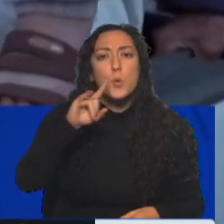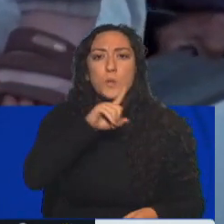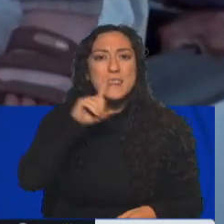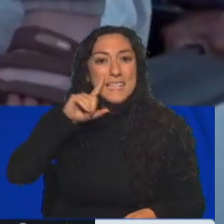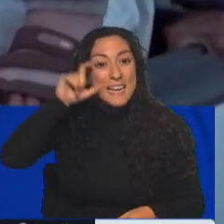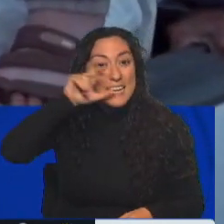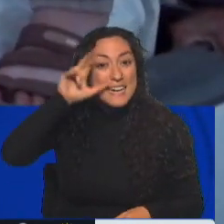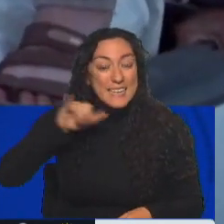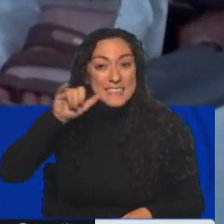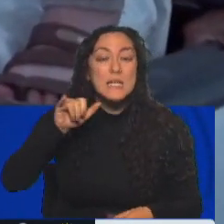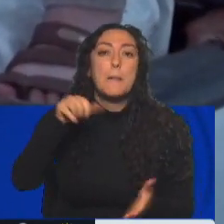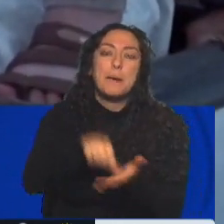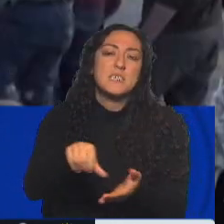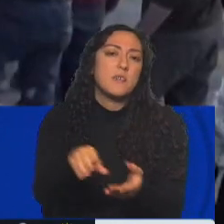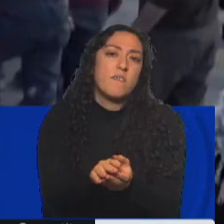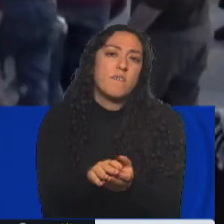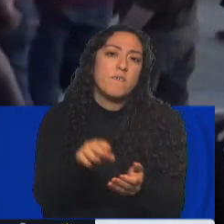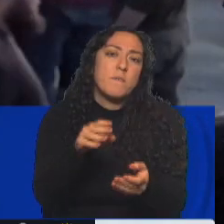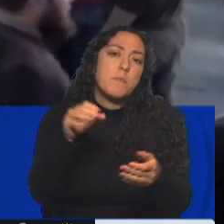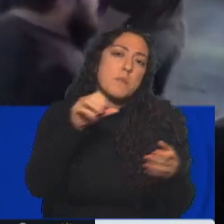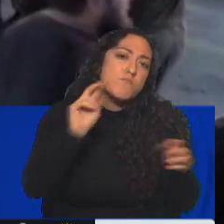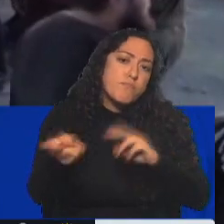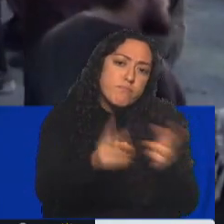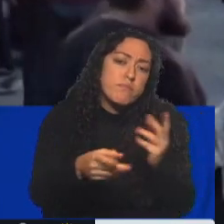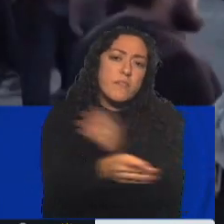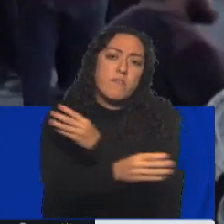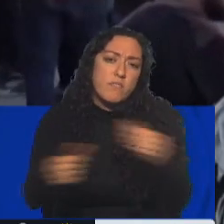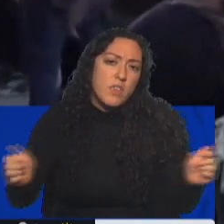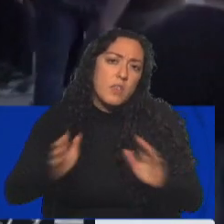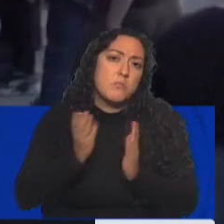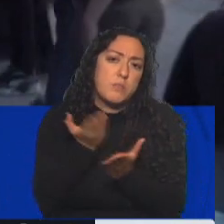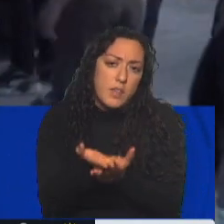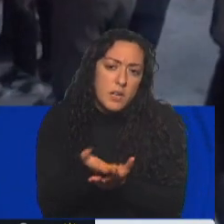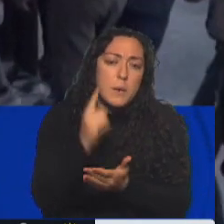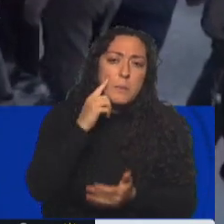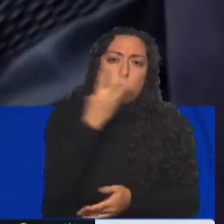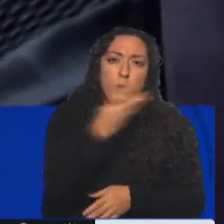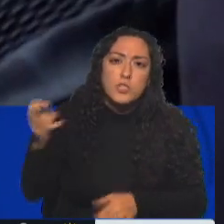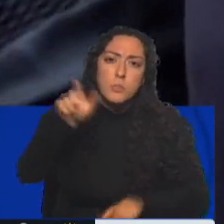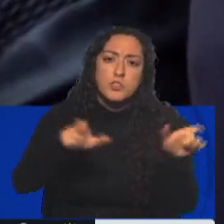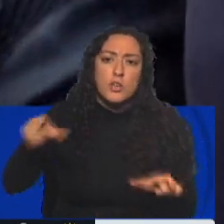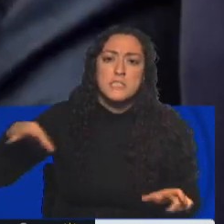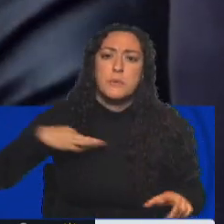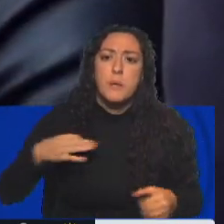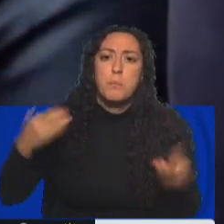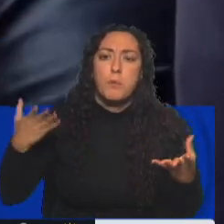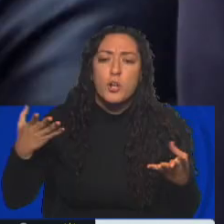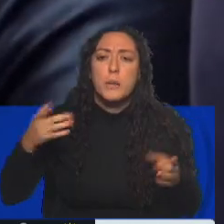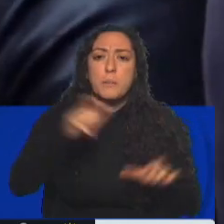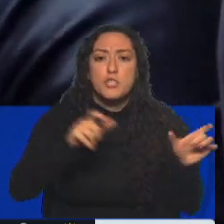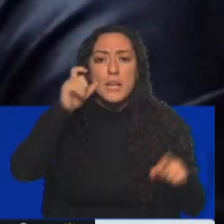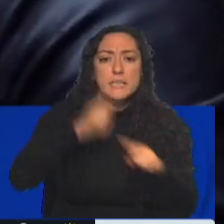en ese país, donde en la última semana se registró la muerte de unos 1.400 civiles tras una serie de ataques de seguidores